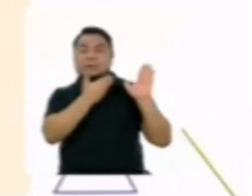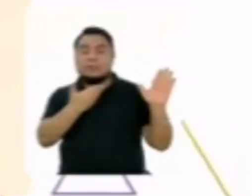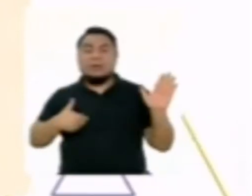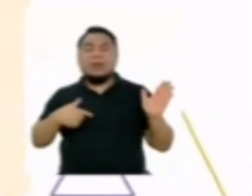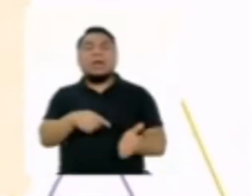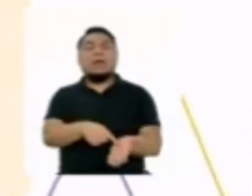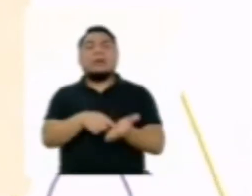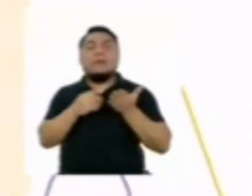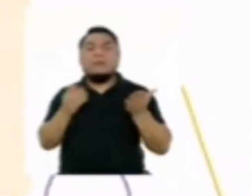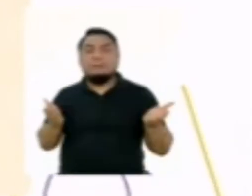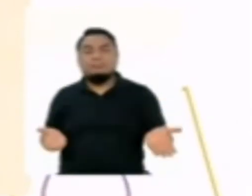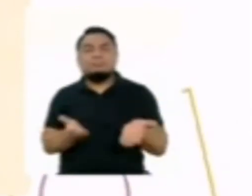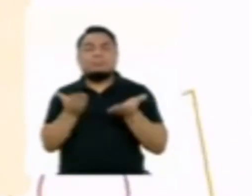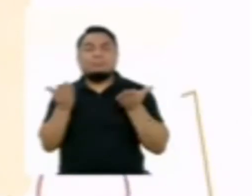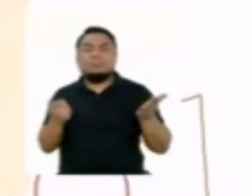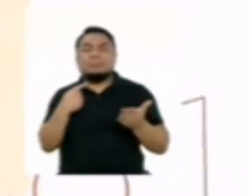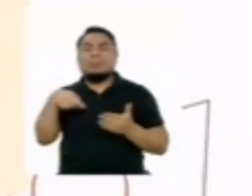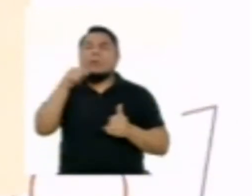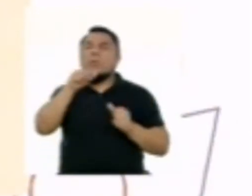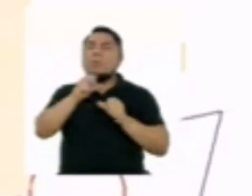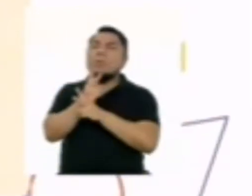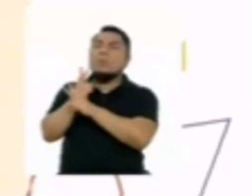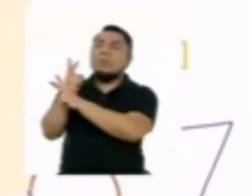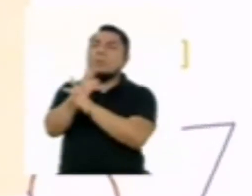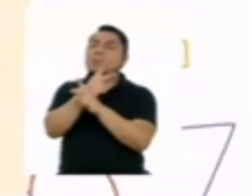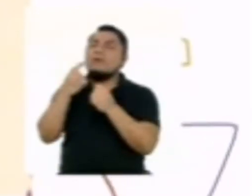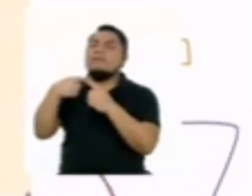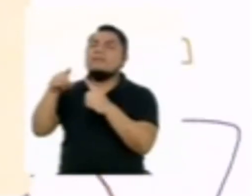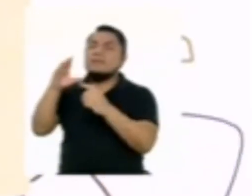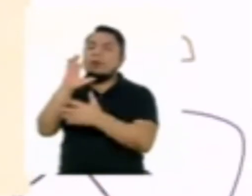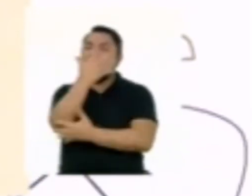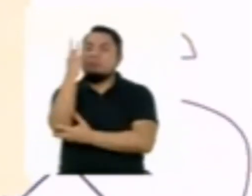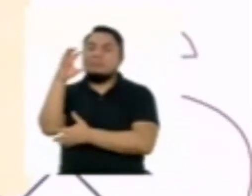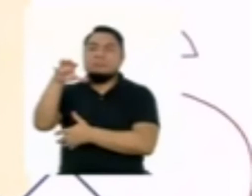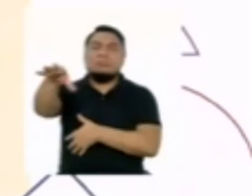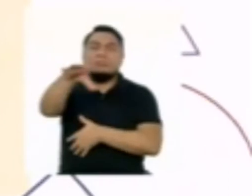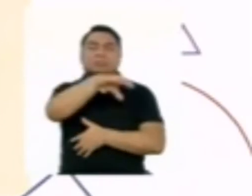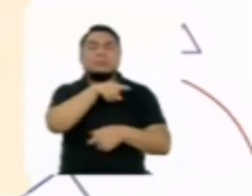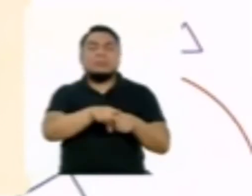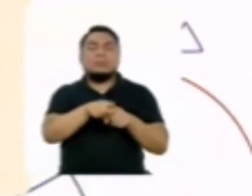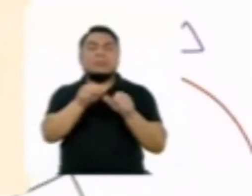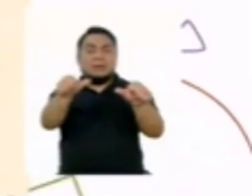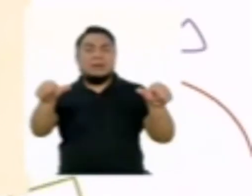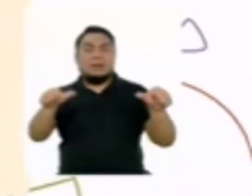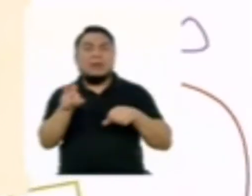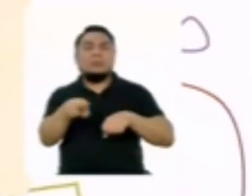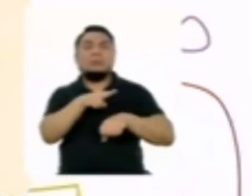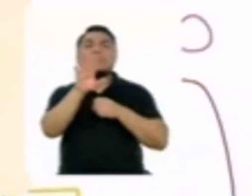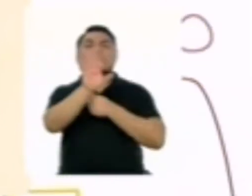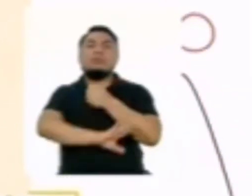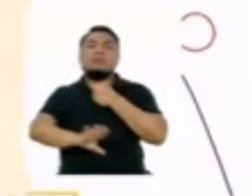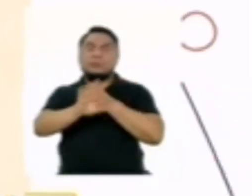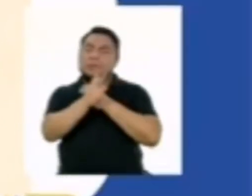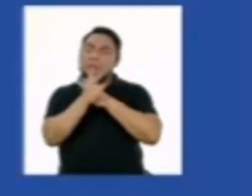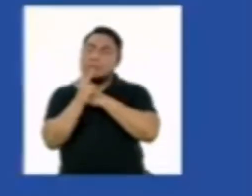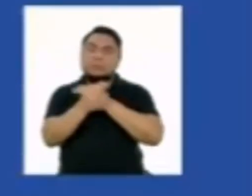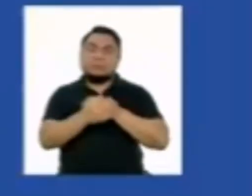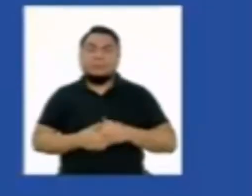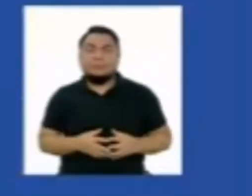Estado está obligado a promover la conservación de la diversidad biológica y de las áreas naturales protegidas.